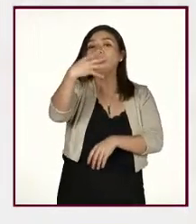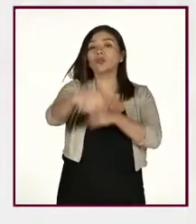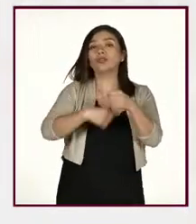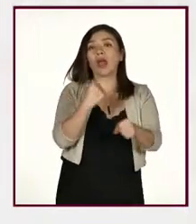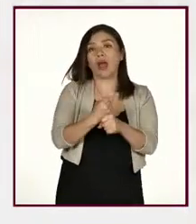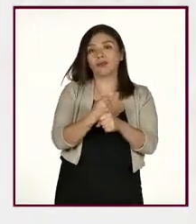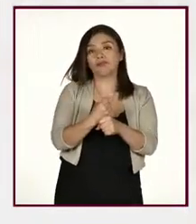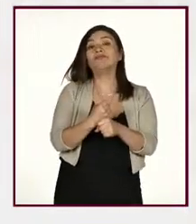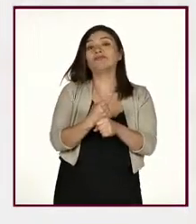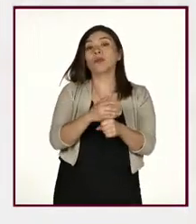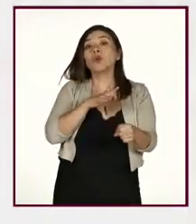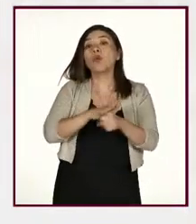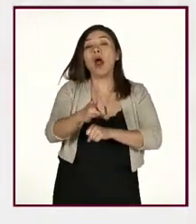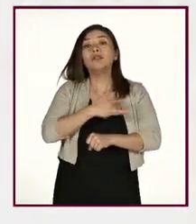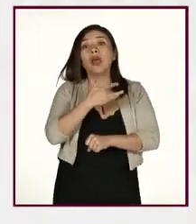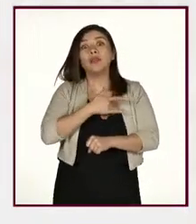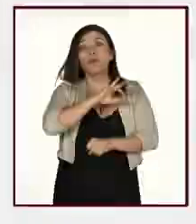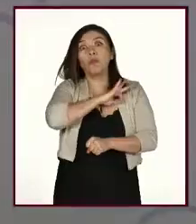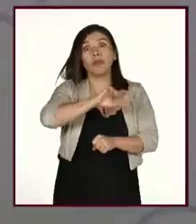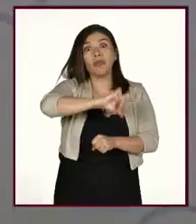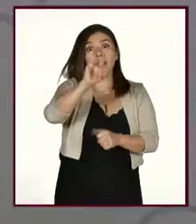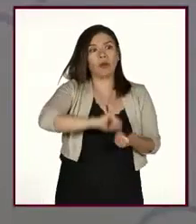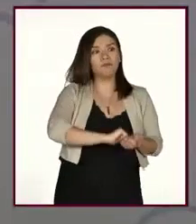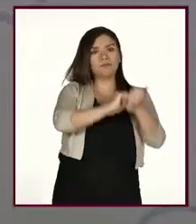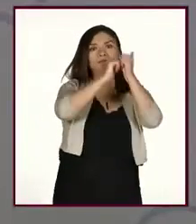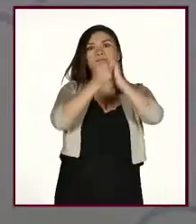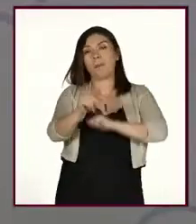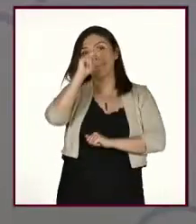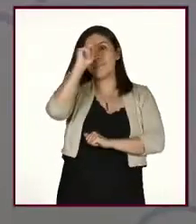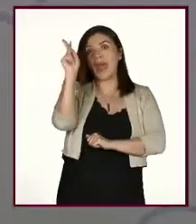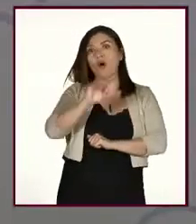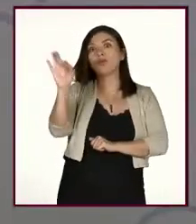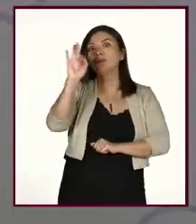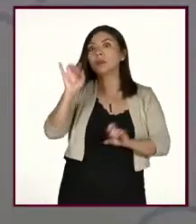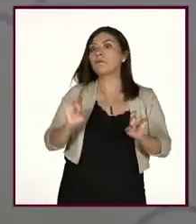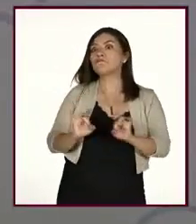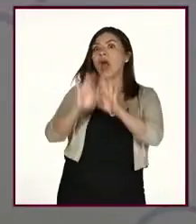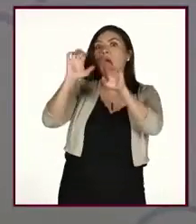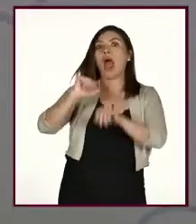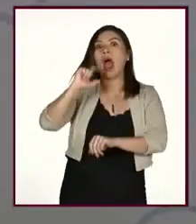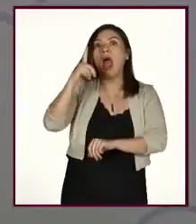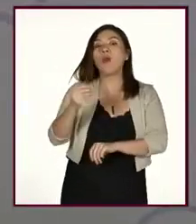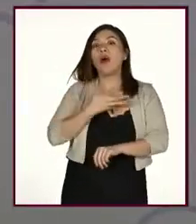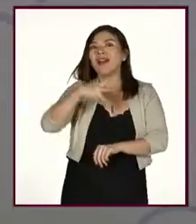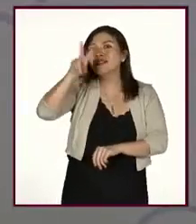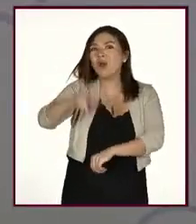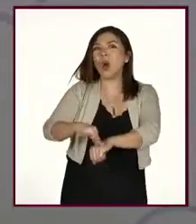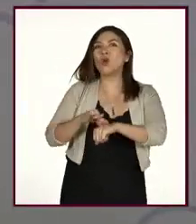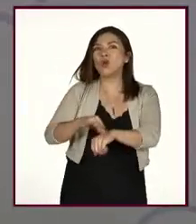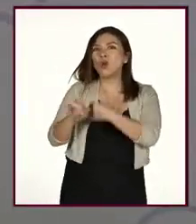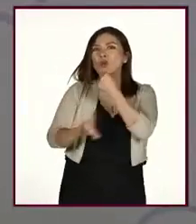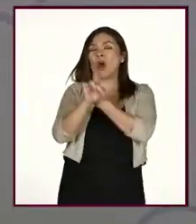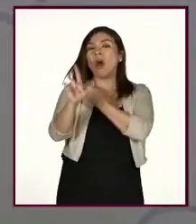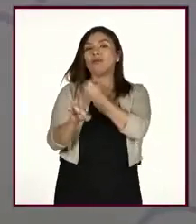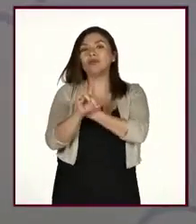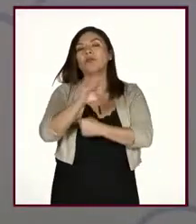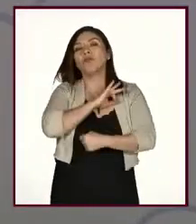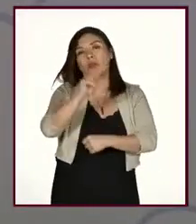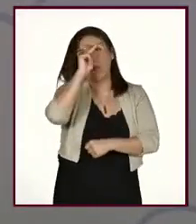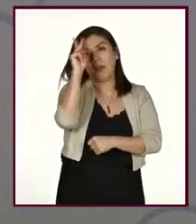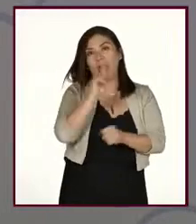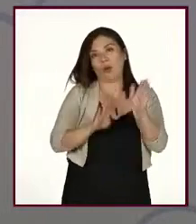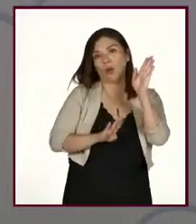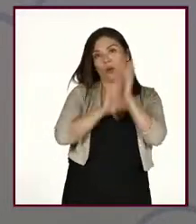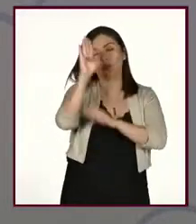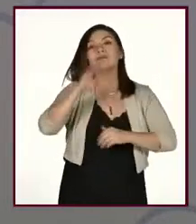síntomas incluso pueden empeorar cuando hay alguna situación de estrés, ¿sí? Y bueno, yéndonos